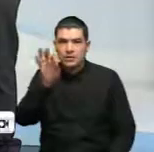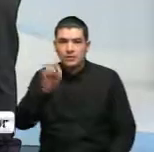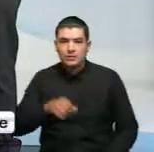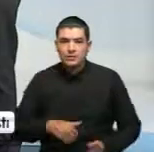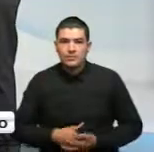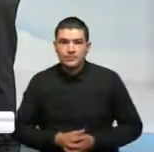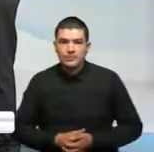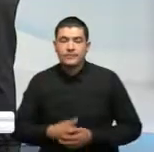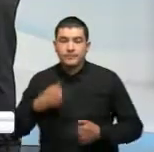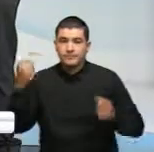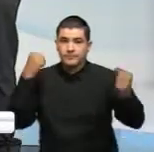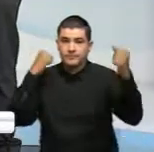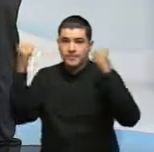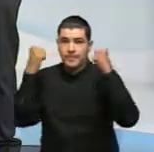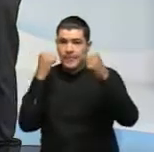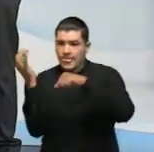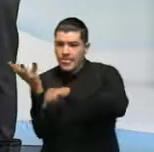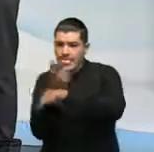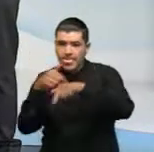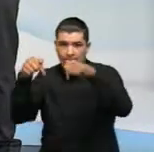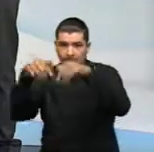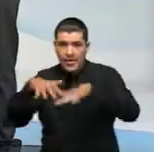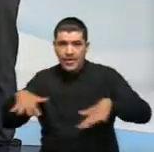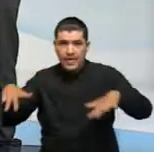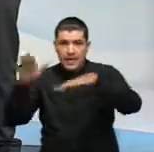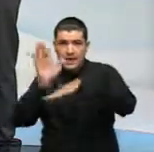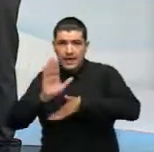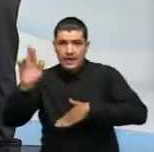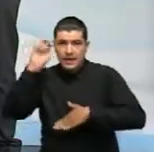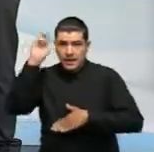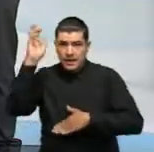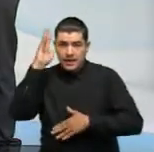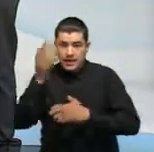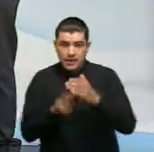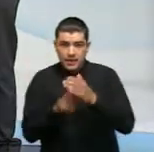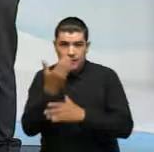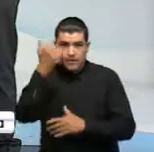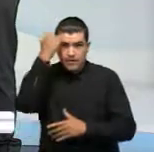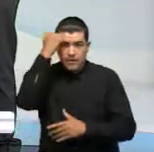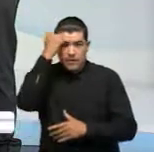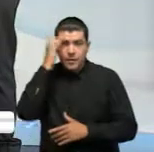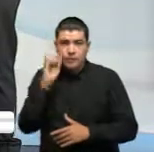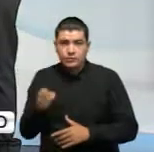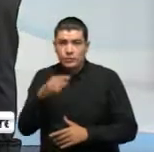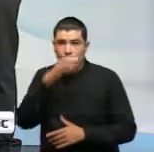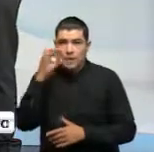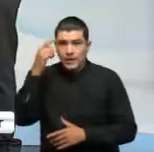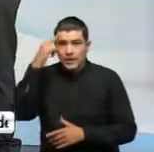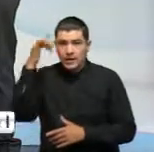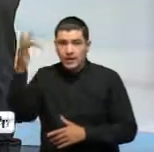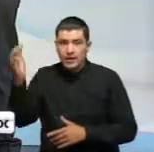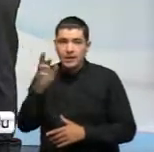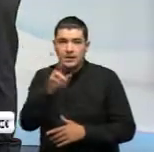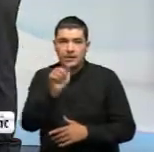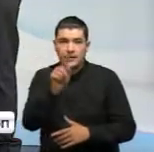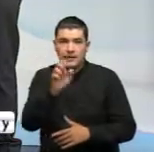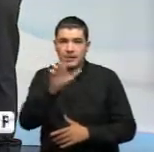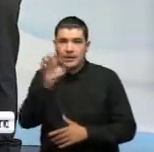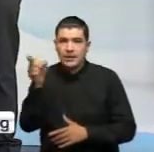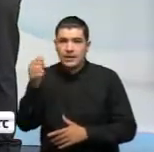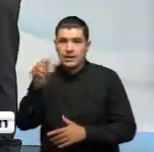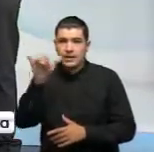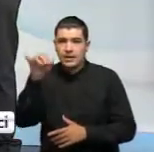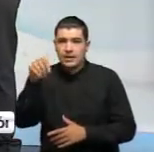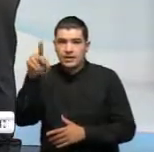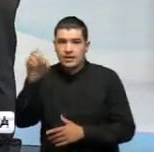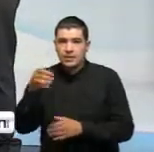y la gimnasia aeróbica del departamento norte de santander tiene nuevo entrenador se trata del cartagenero rafael galindo que reemplazará en el cargo a la